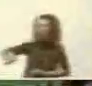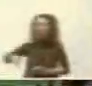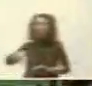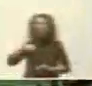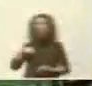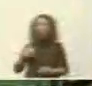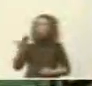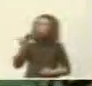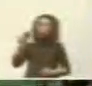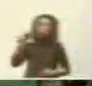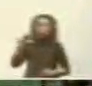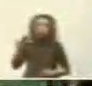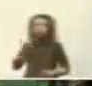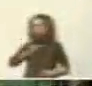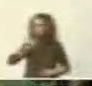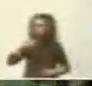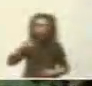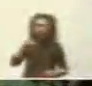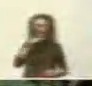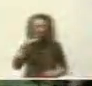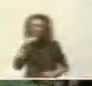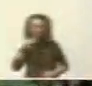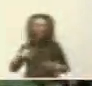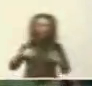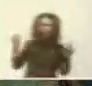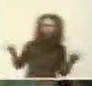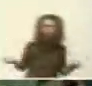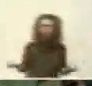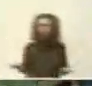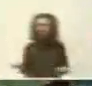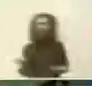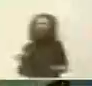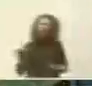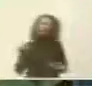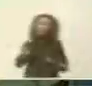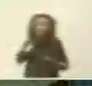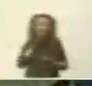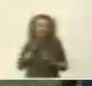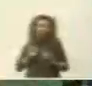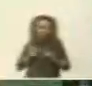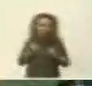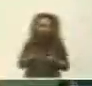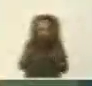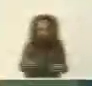Estoy remontado, y esto ni siquiera ha comenzado.